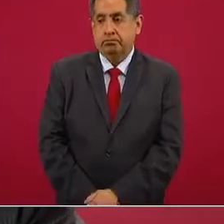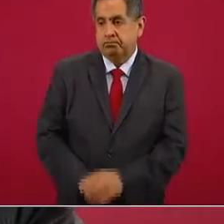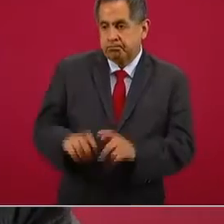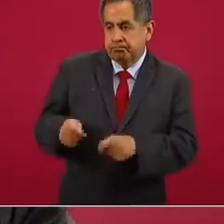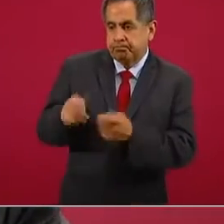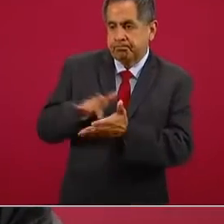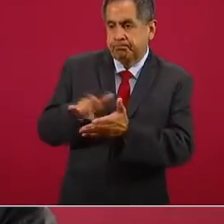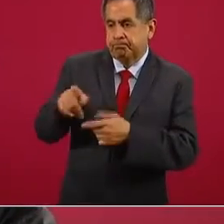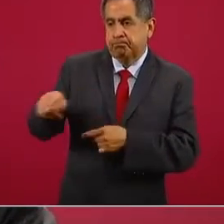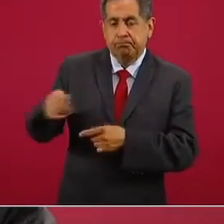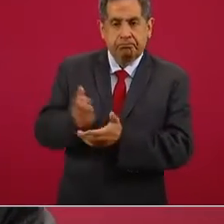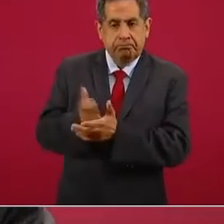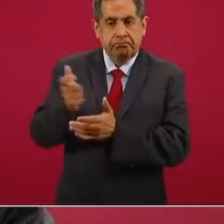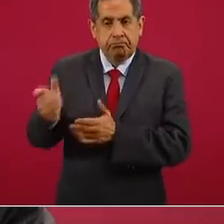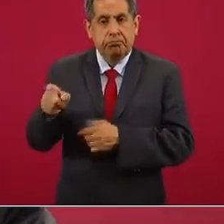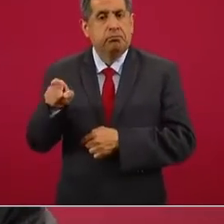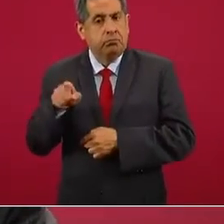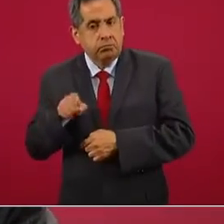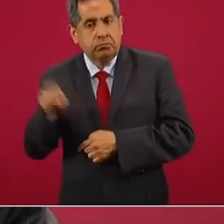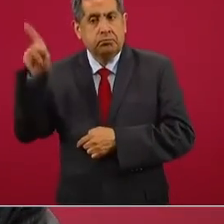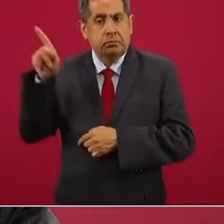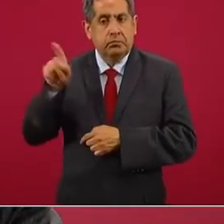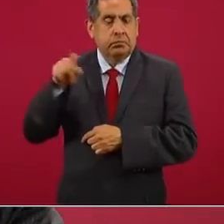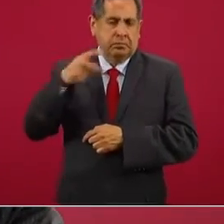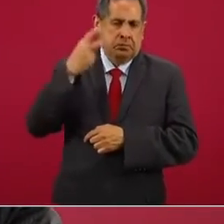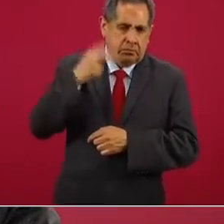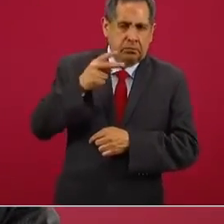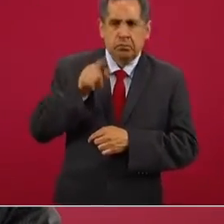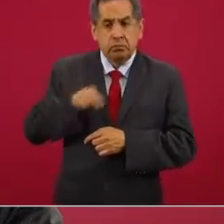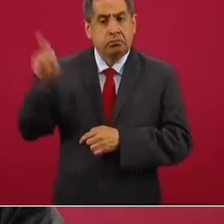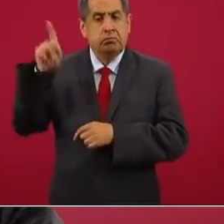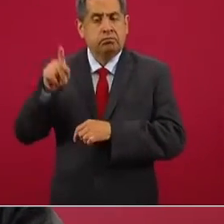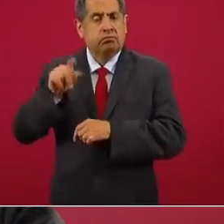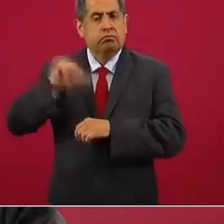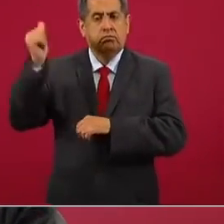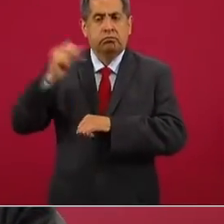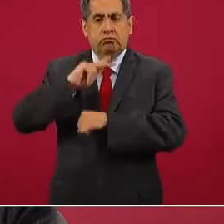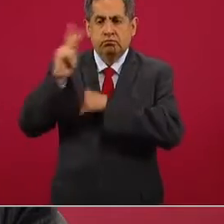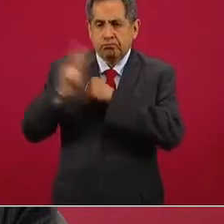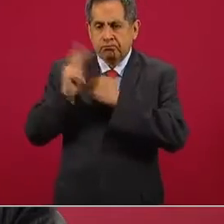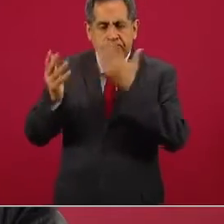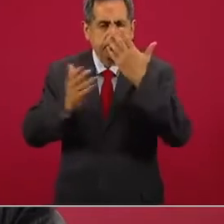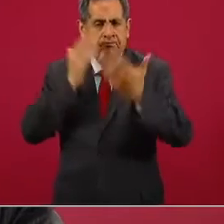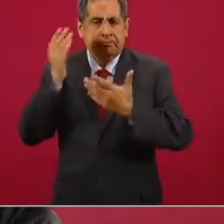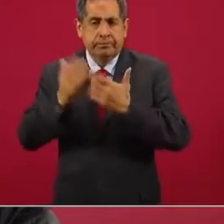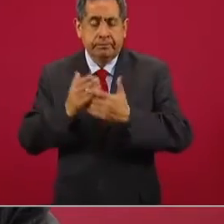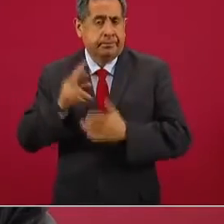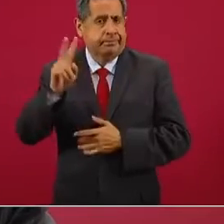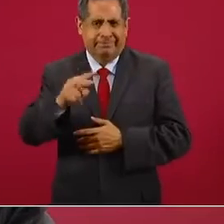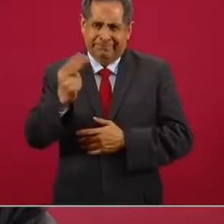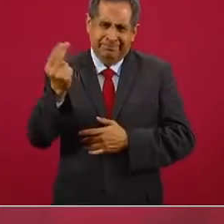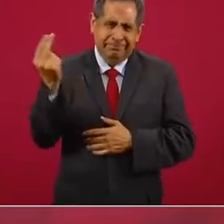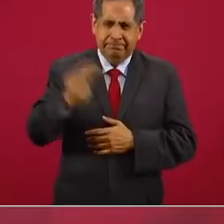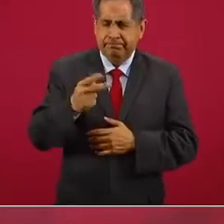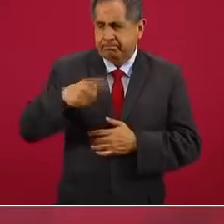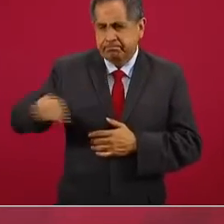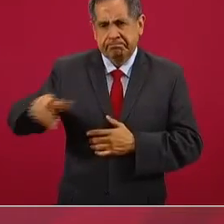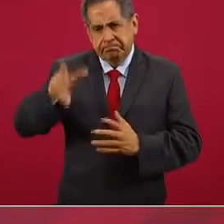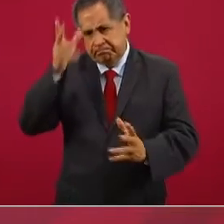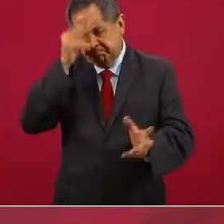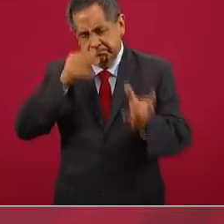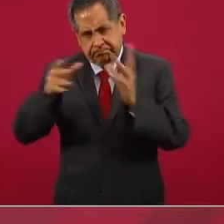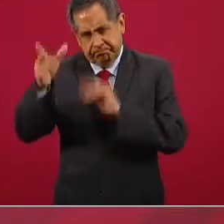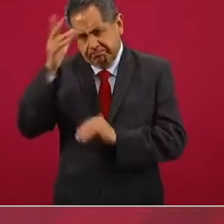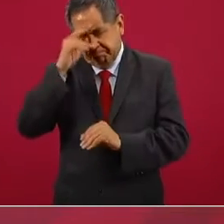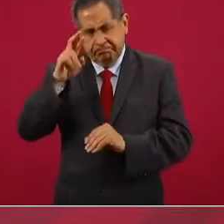a ir becados al extranjero, porque urge tener médicos